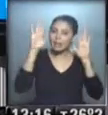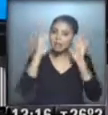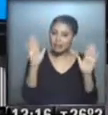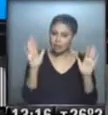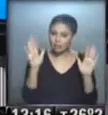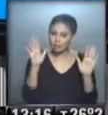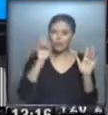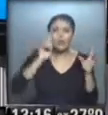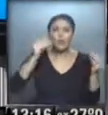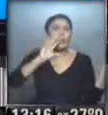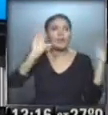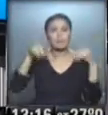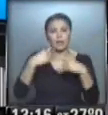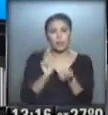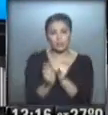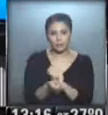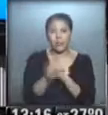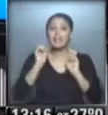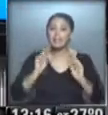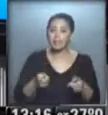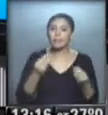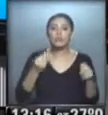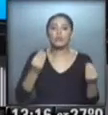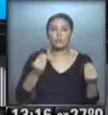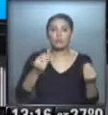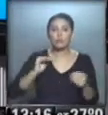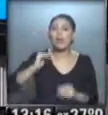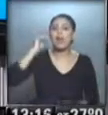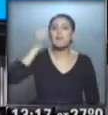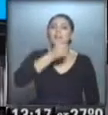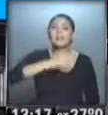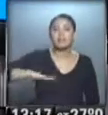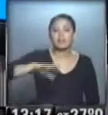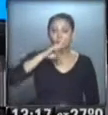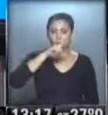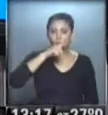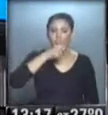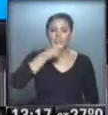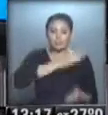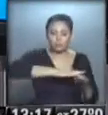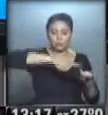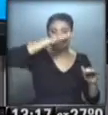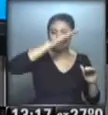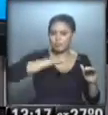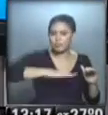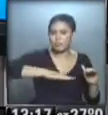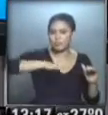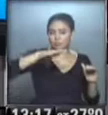atentos siguiendo la situación y también siguiendo la evolución de la altura del Río de la Plata con esta sudestada